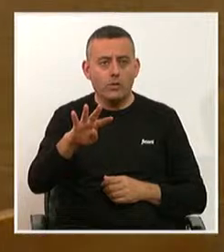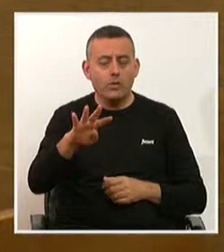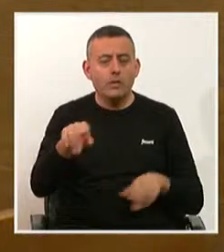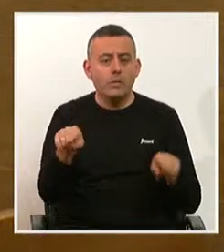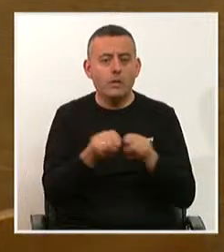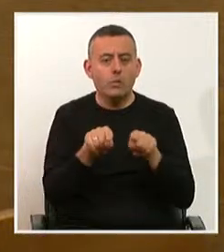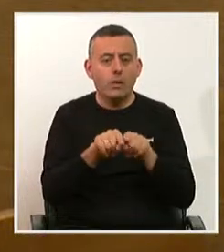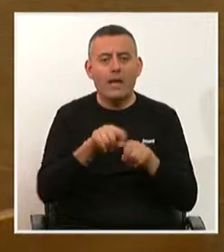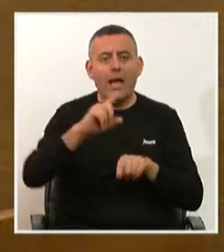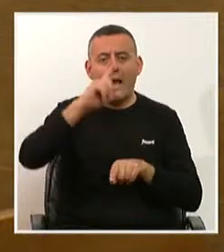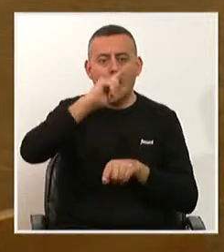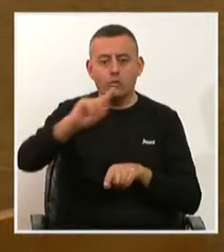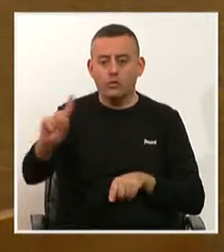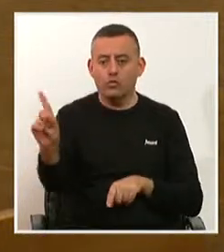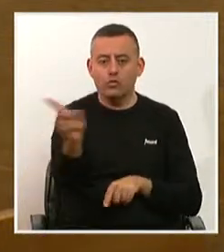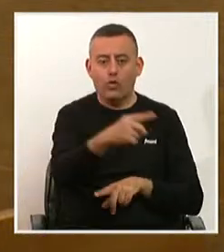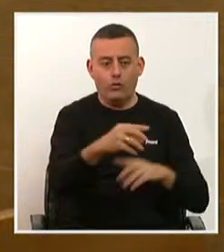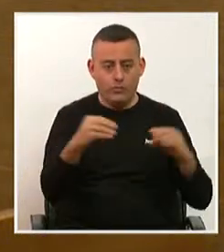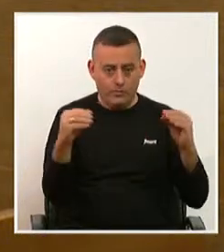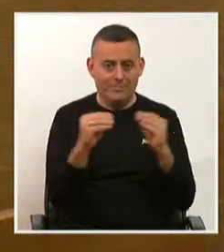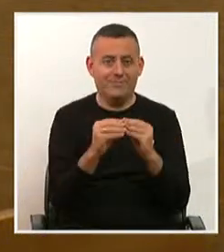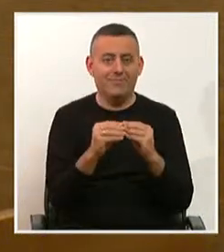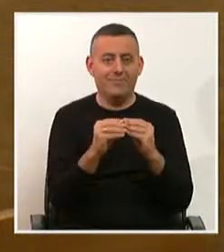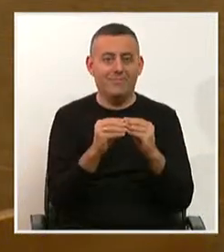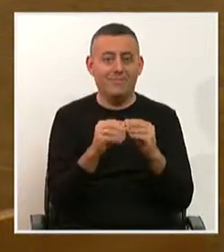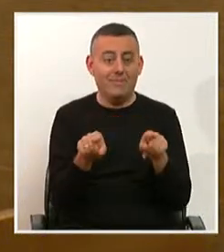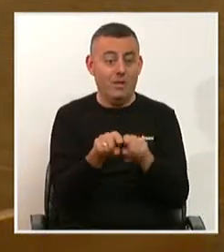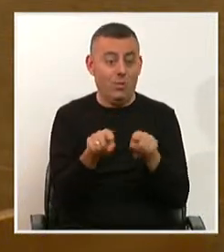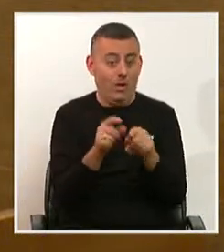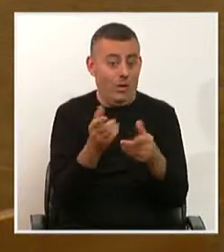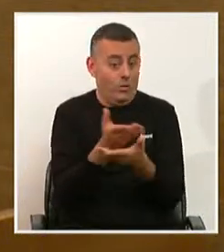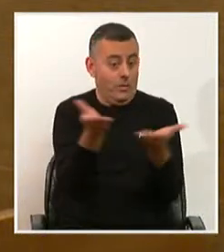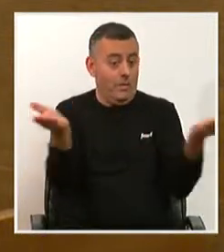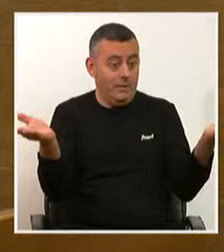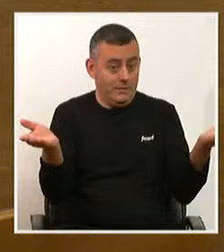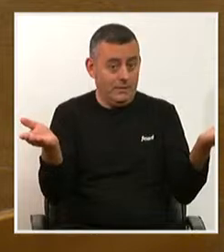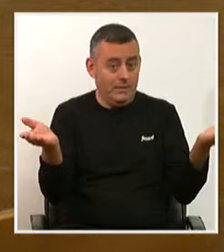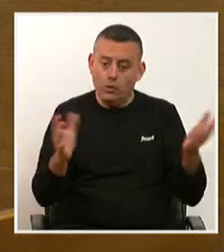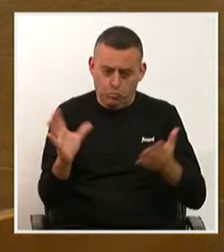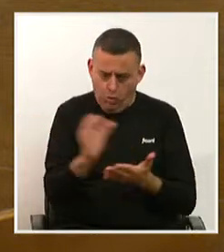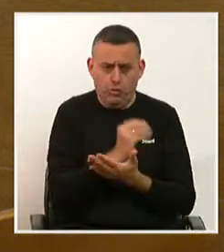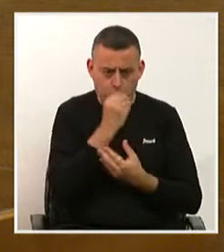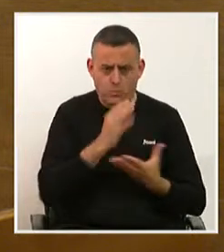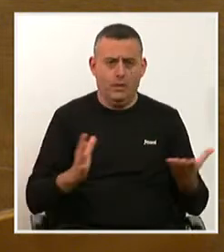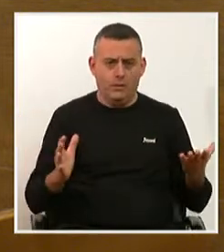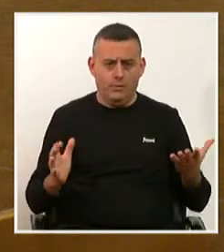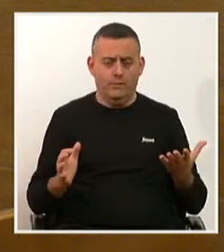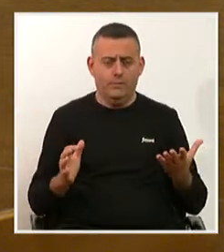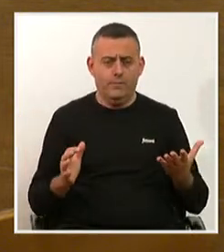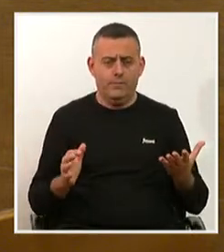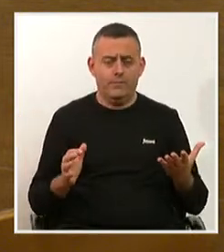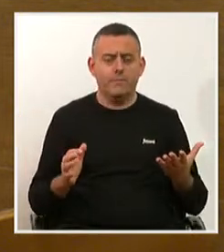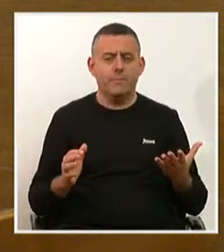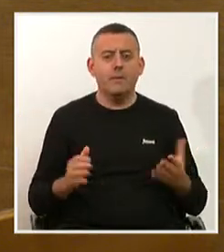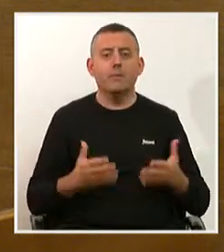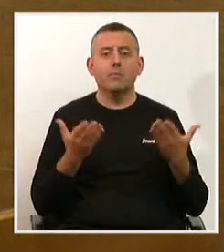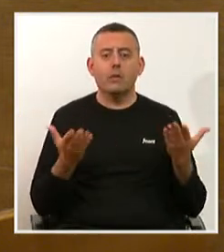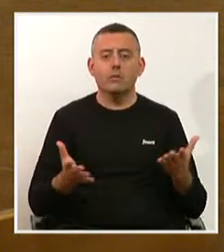un de ser rec igual que faltaría ya que no ya que no